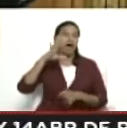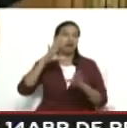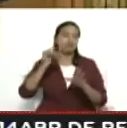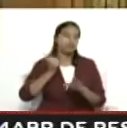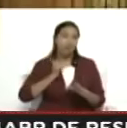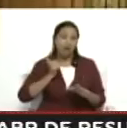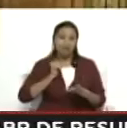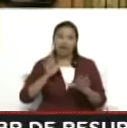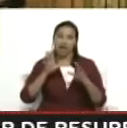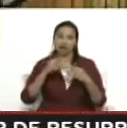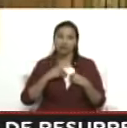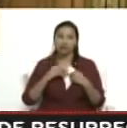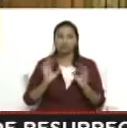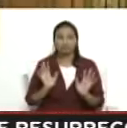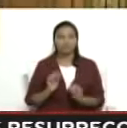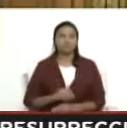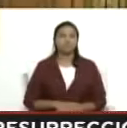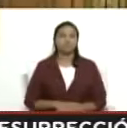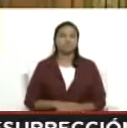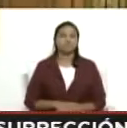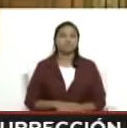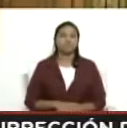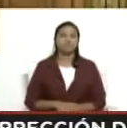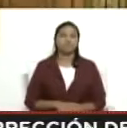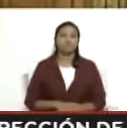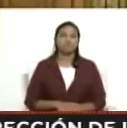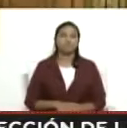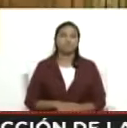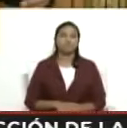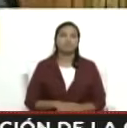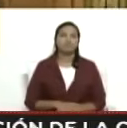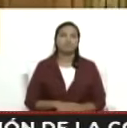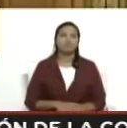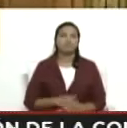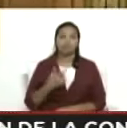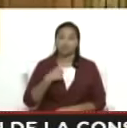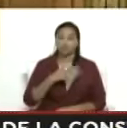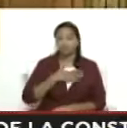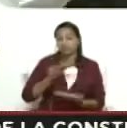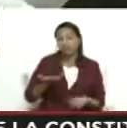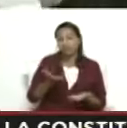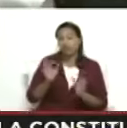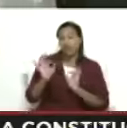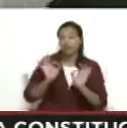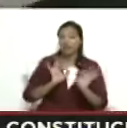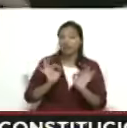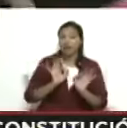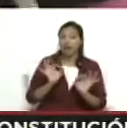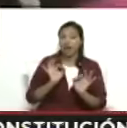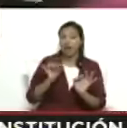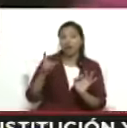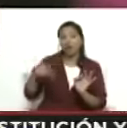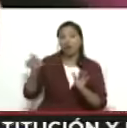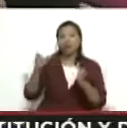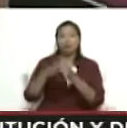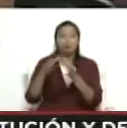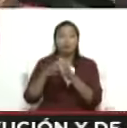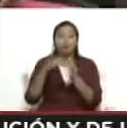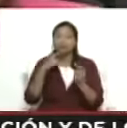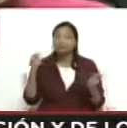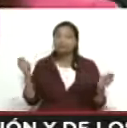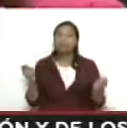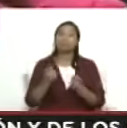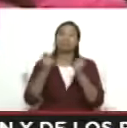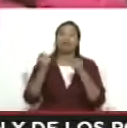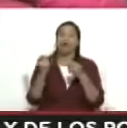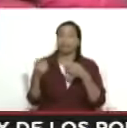Y nos estamos preparando para el día que ellos decidieran hacer lo que iban a hacer. Una gran campaña mediática.